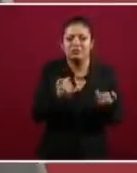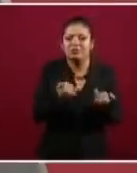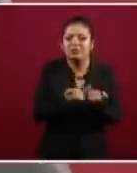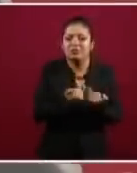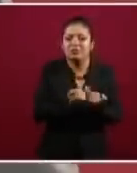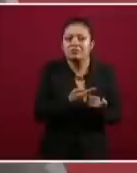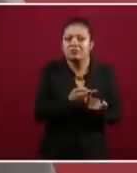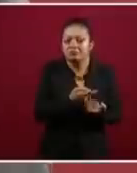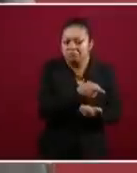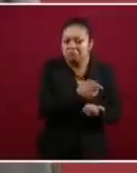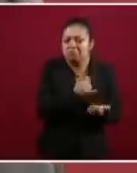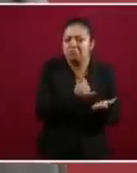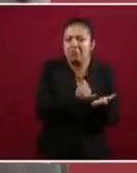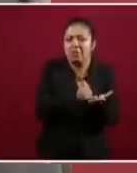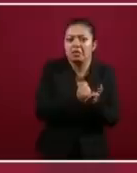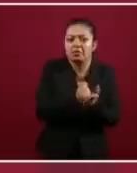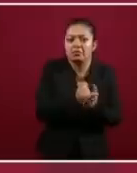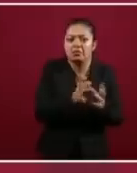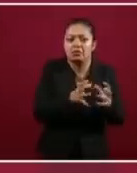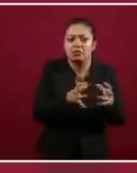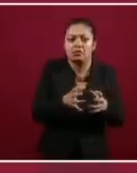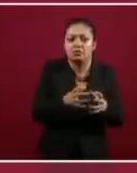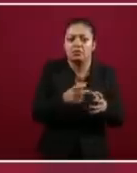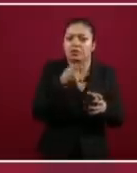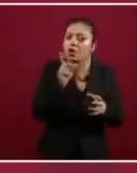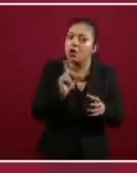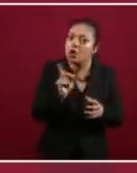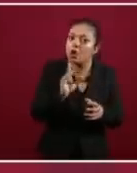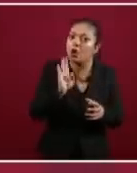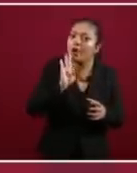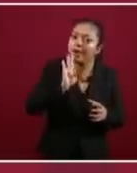por decisión propia. Dice, no, está mal,